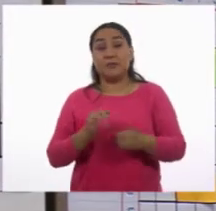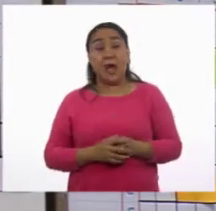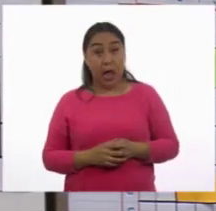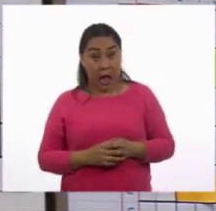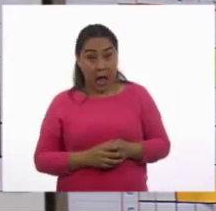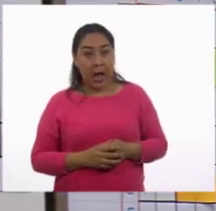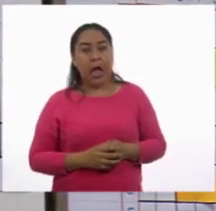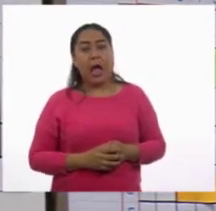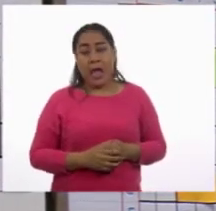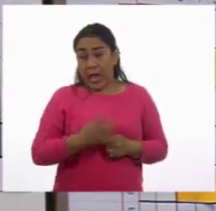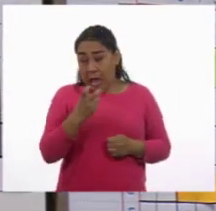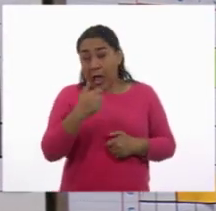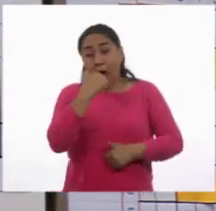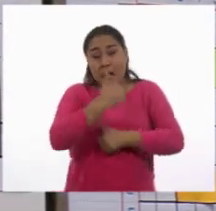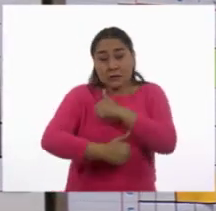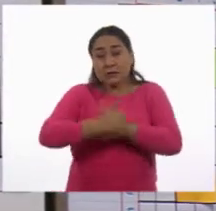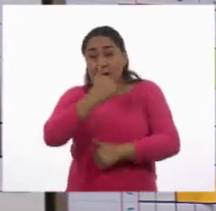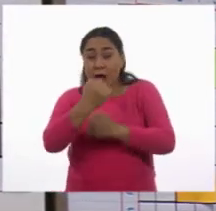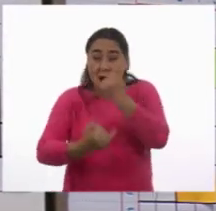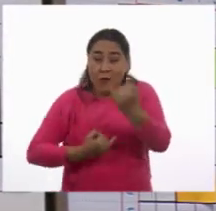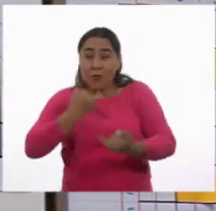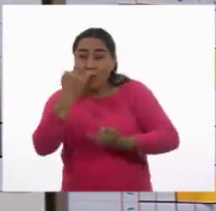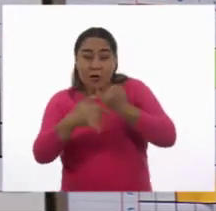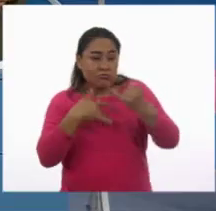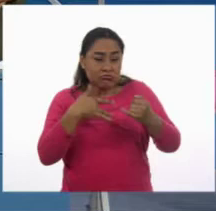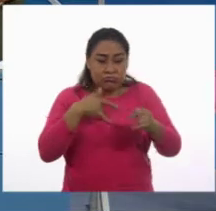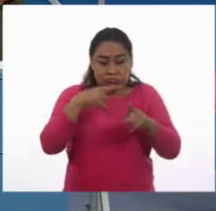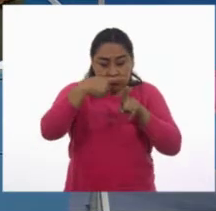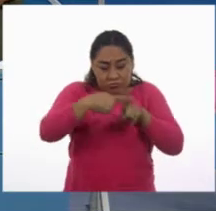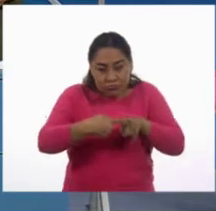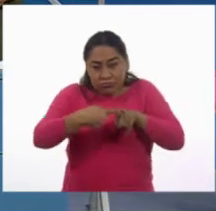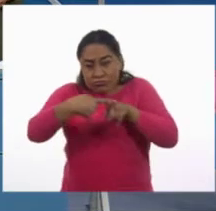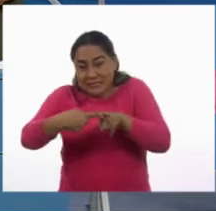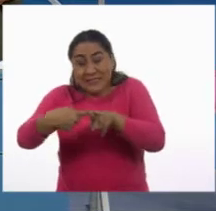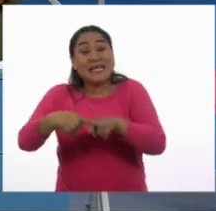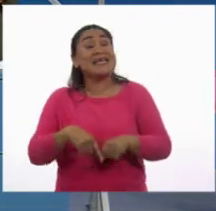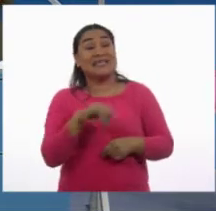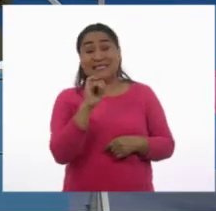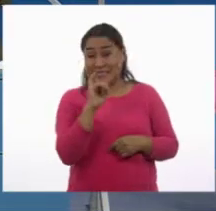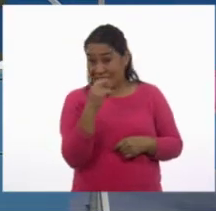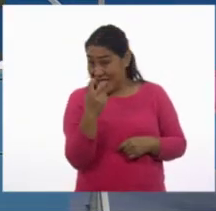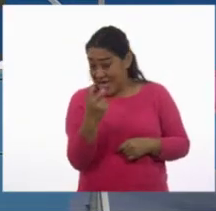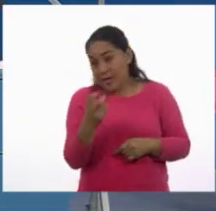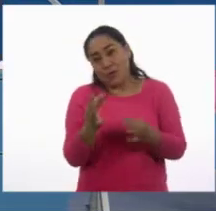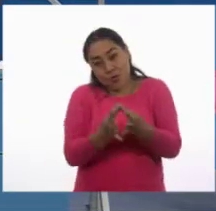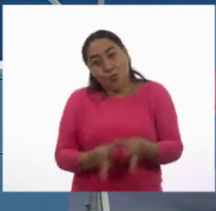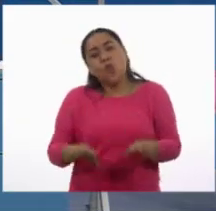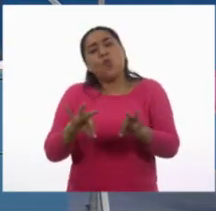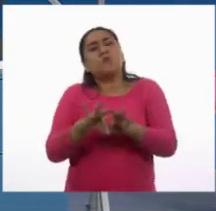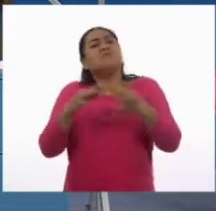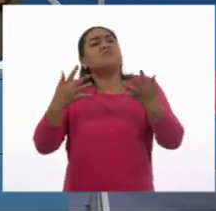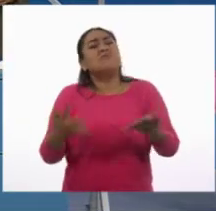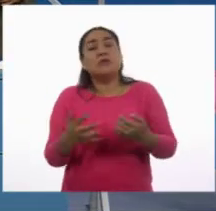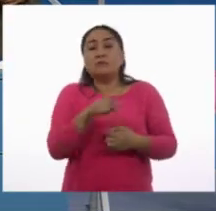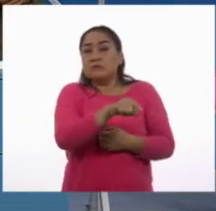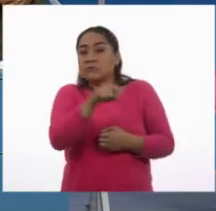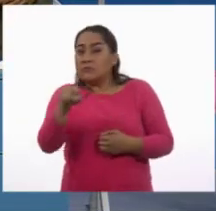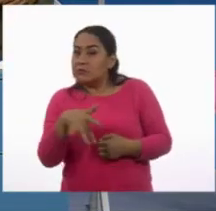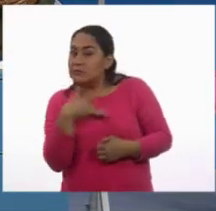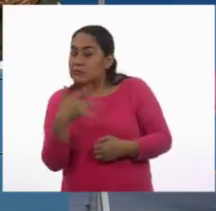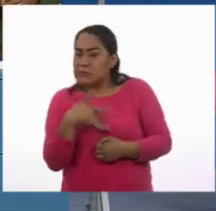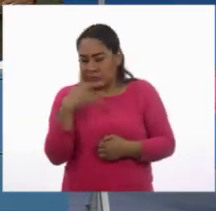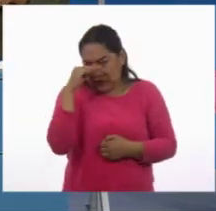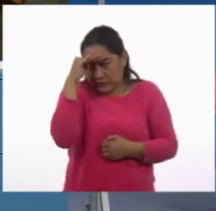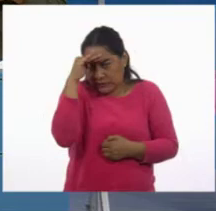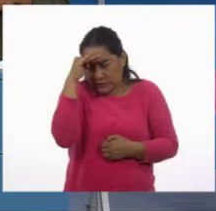ir con todo el tablerito? Así es. Lo importante es que vean los chicos la estrategia que llevamos